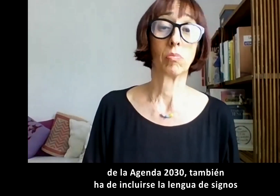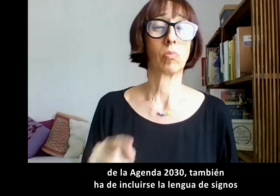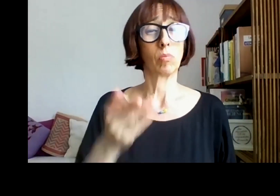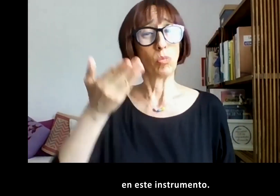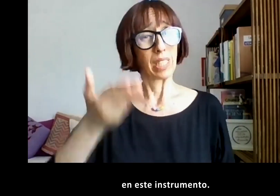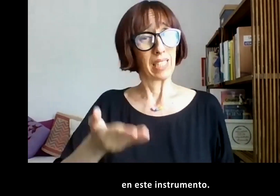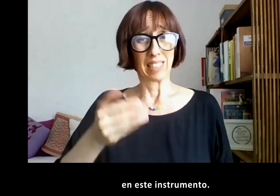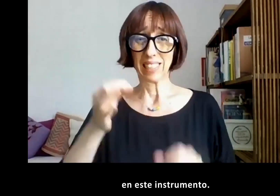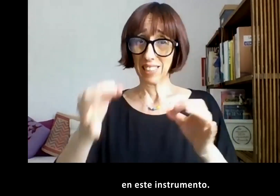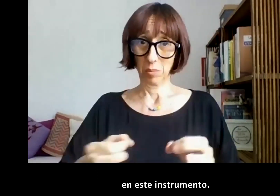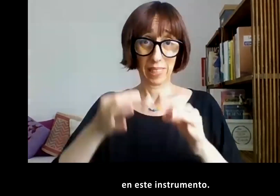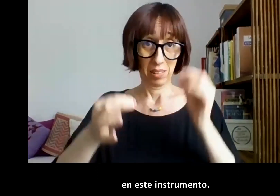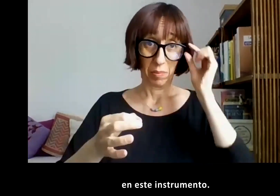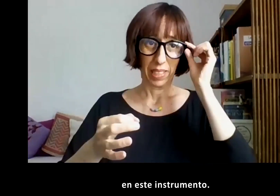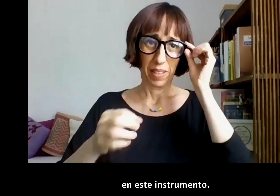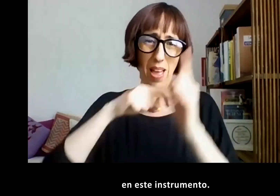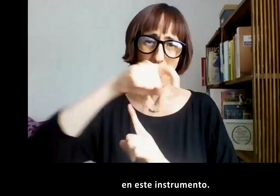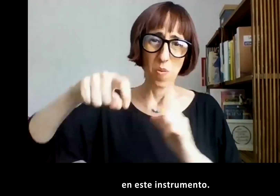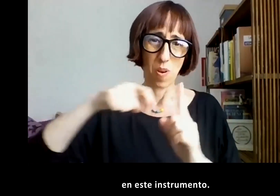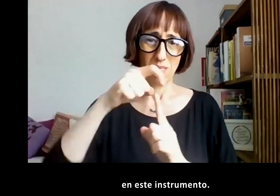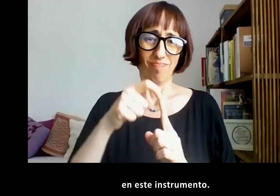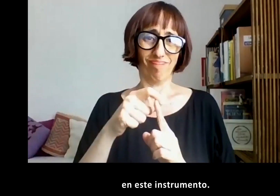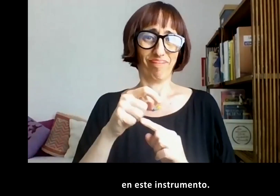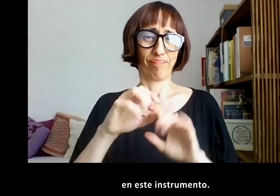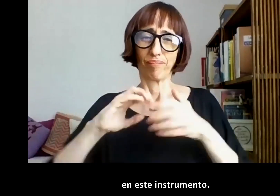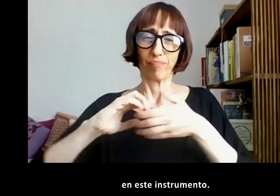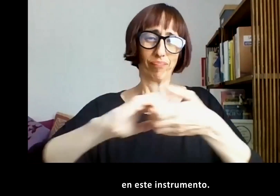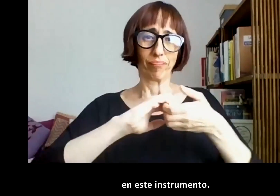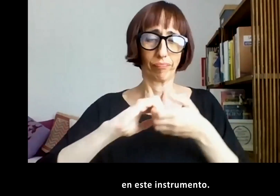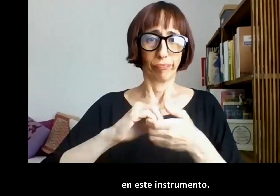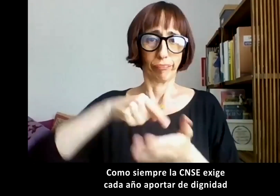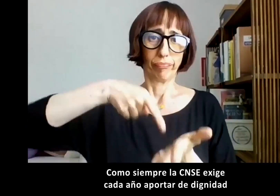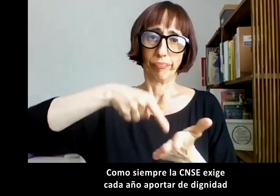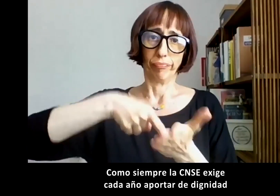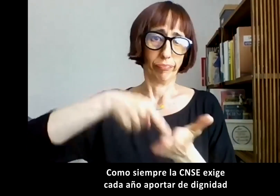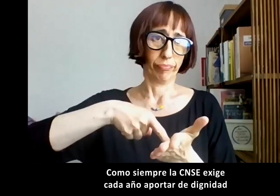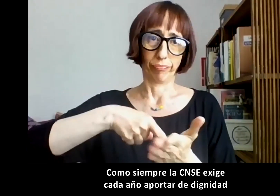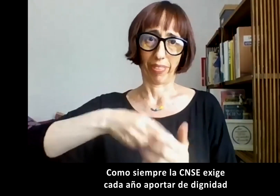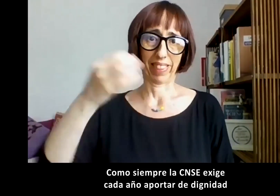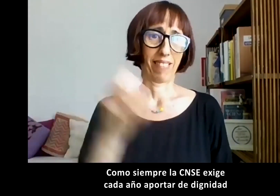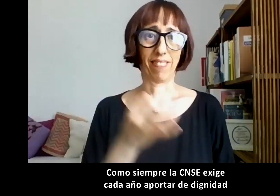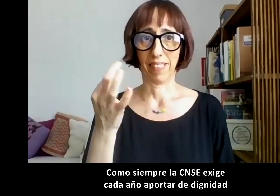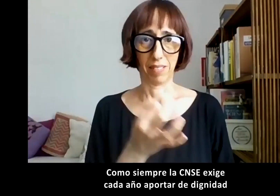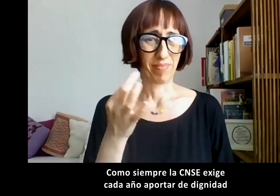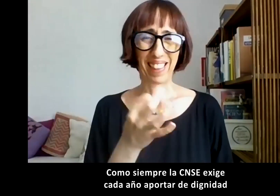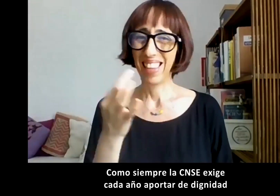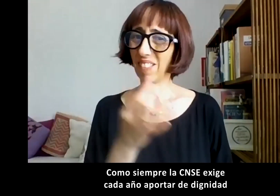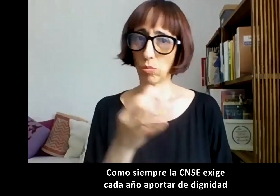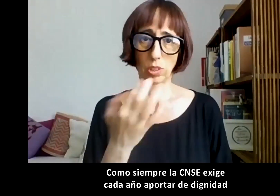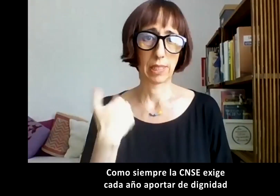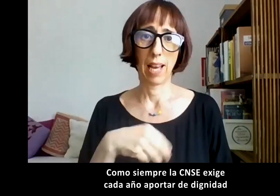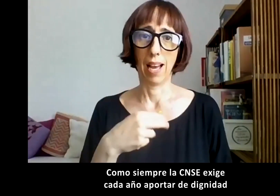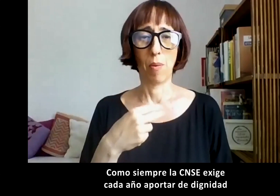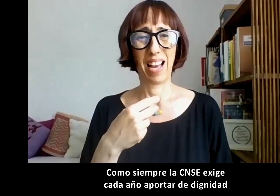signos en este instrumento. Como siempre, la CNSE exige cada